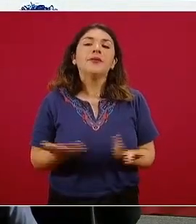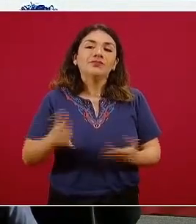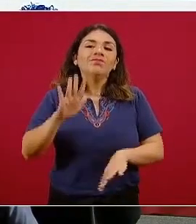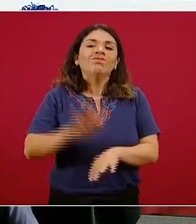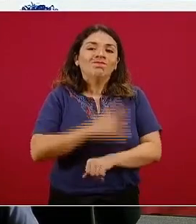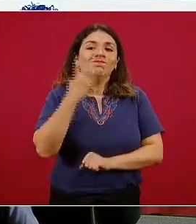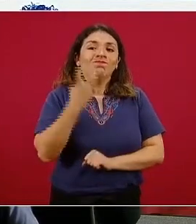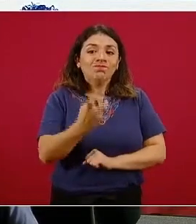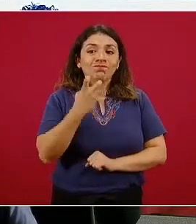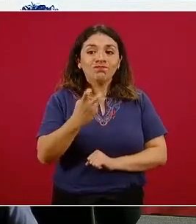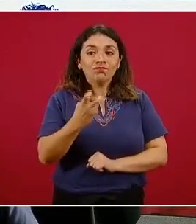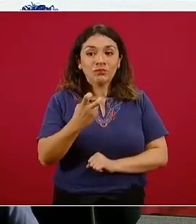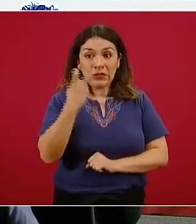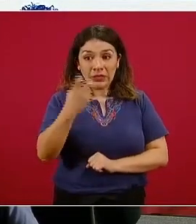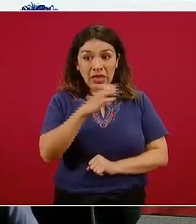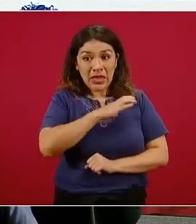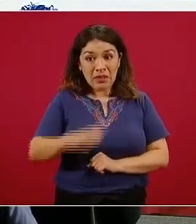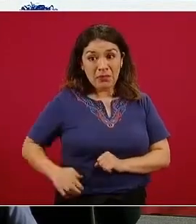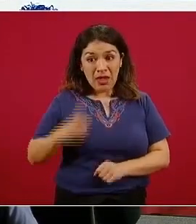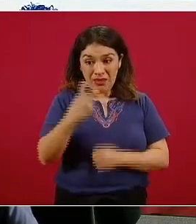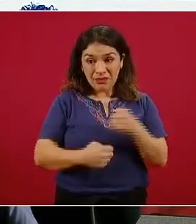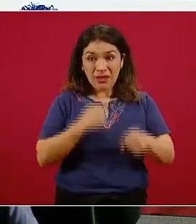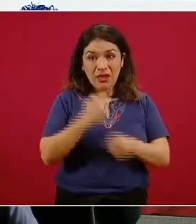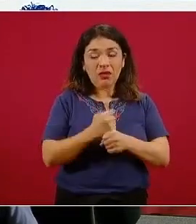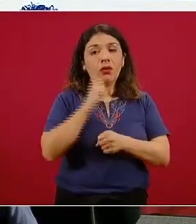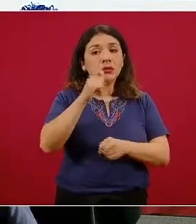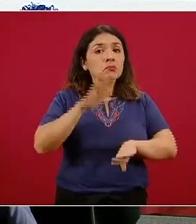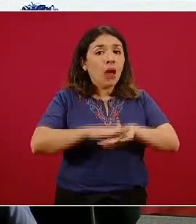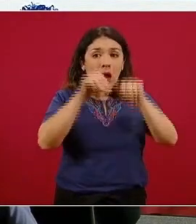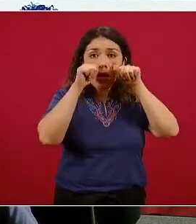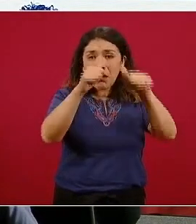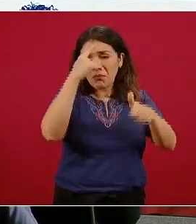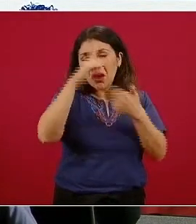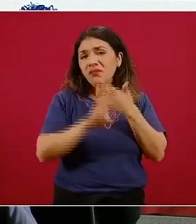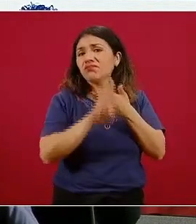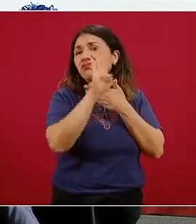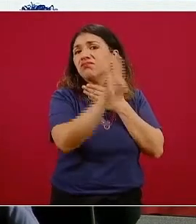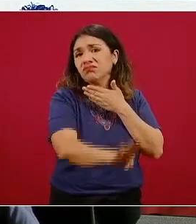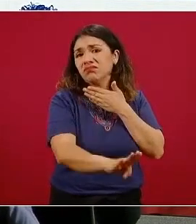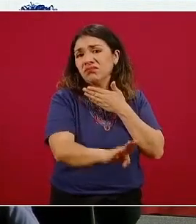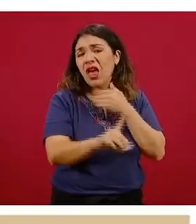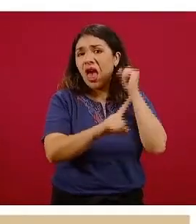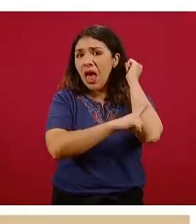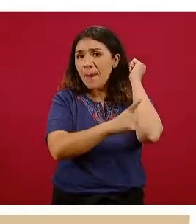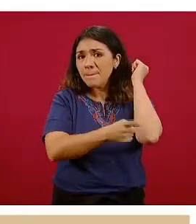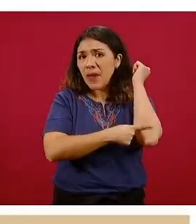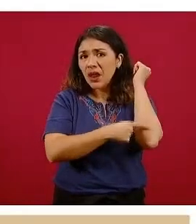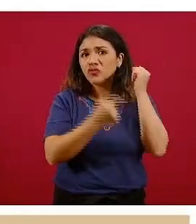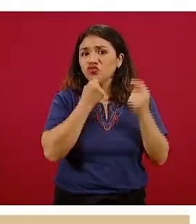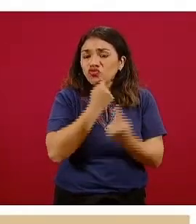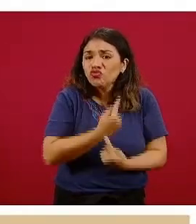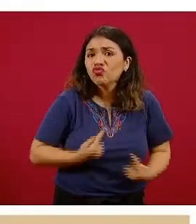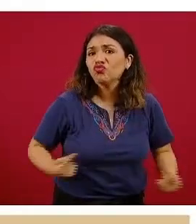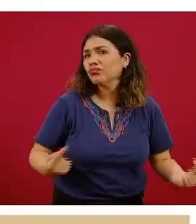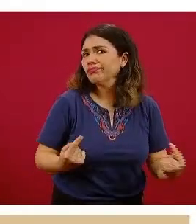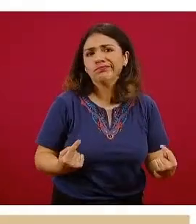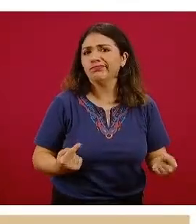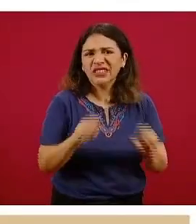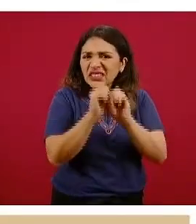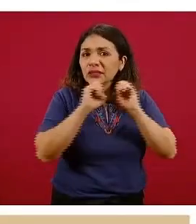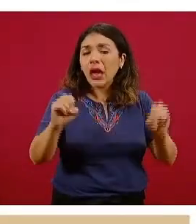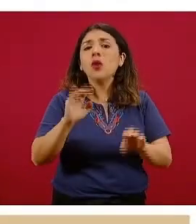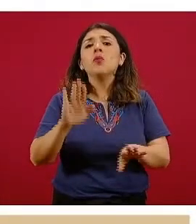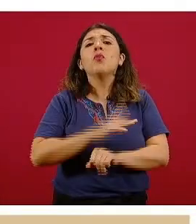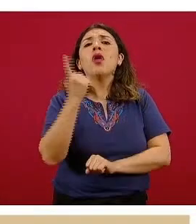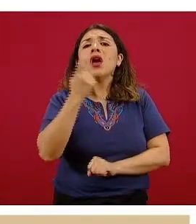ello, una parte de la campaña de este año ha sido enfocada a prevenir el embarazo en las niñas,